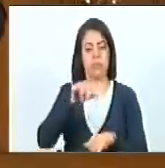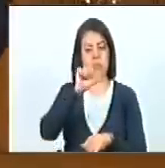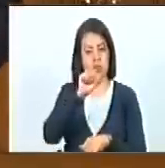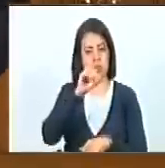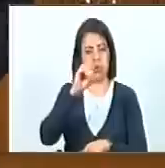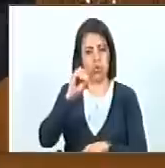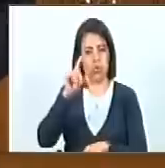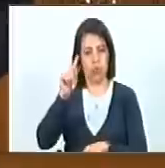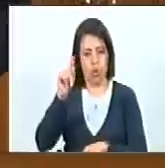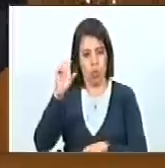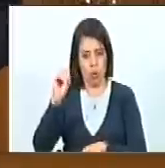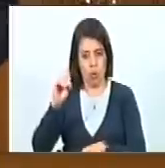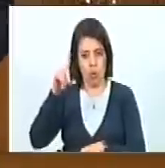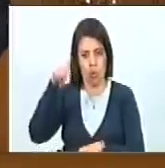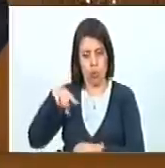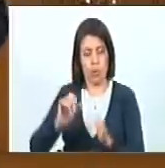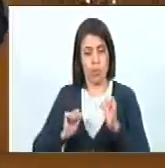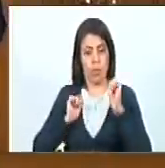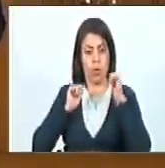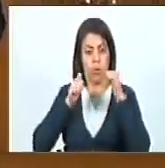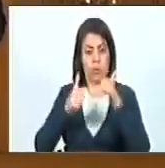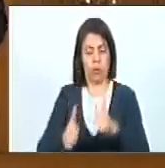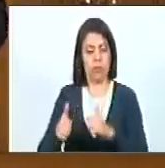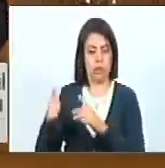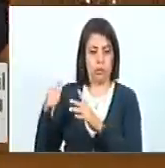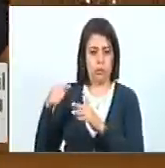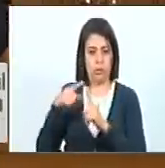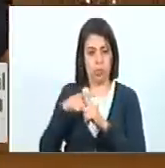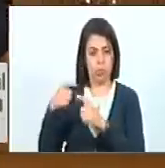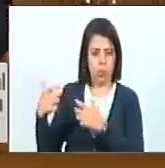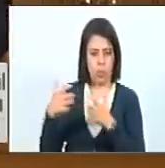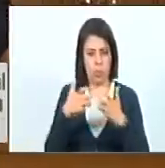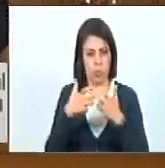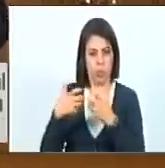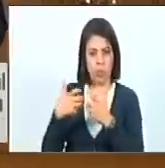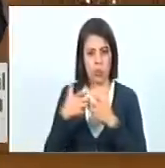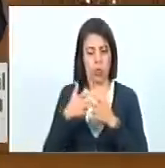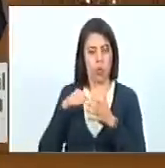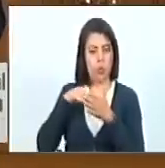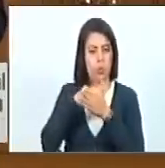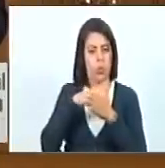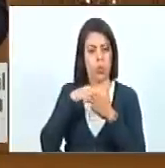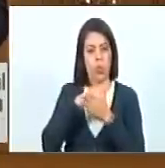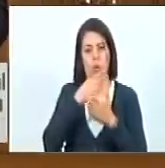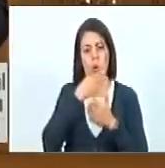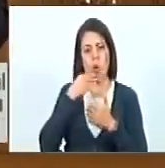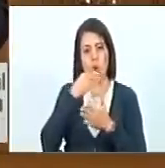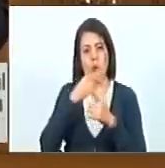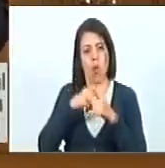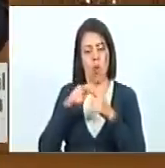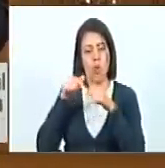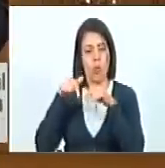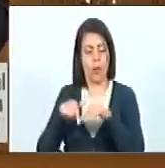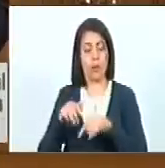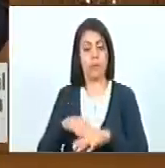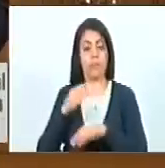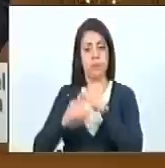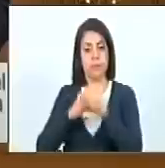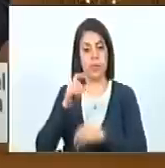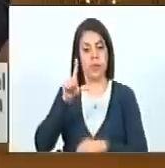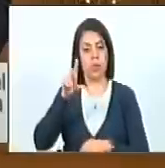Rojas, también inició sus luchas desde muy joven dentro de ese país. Lula ha